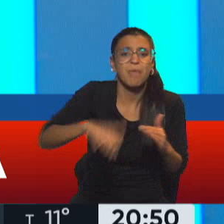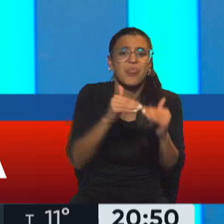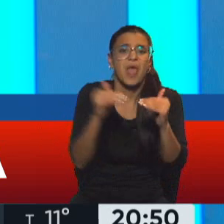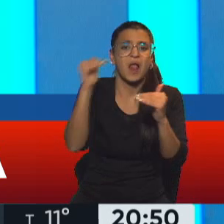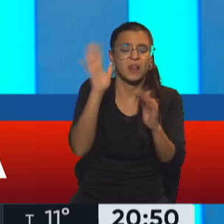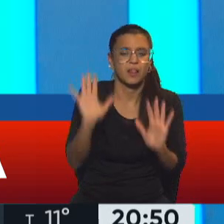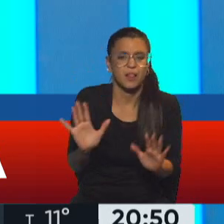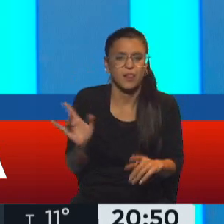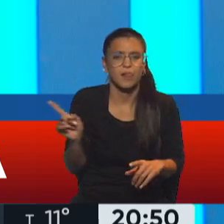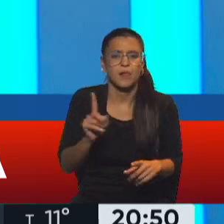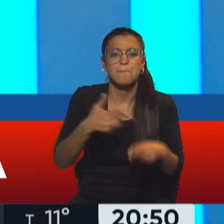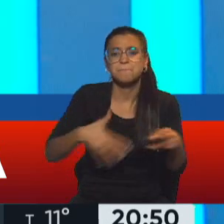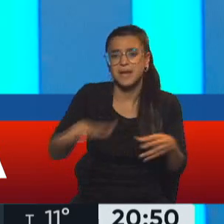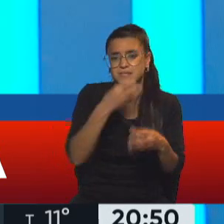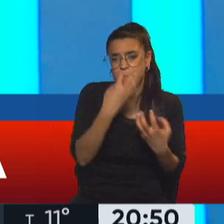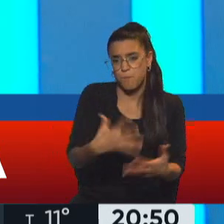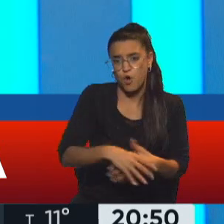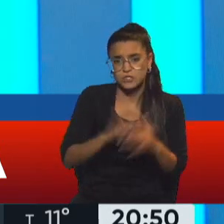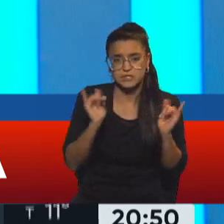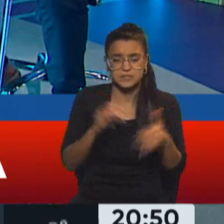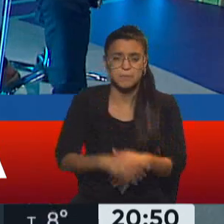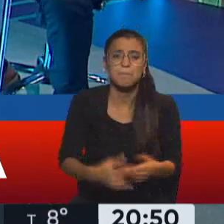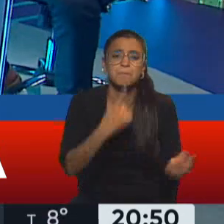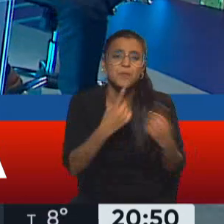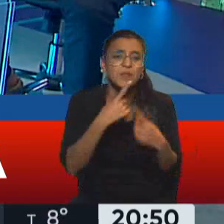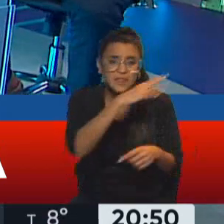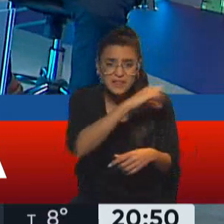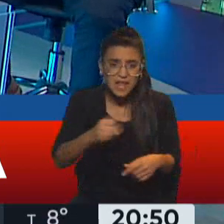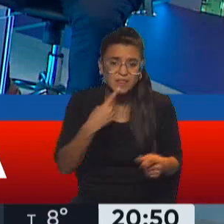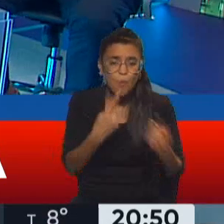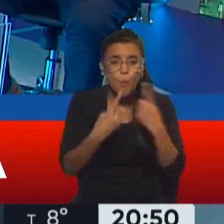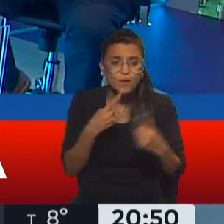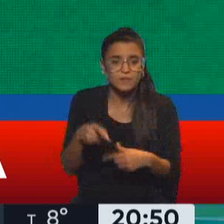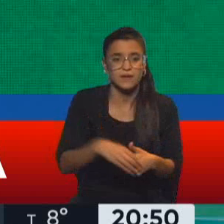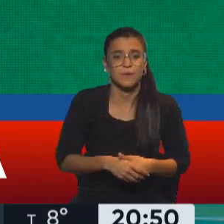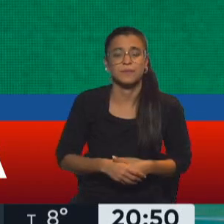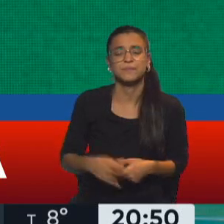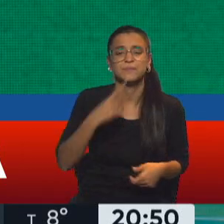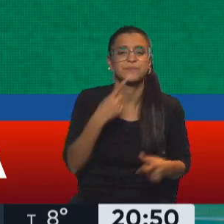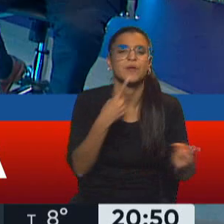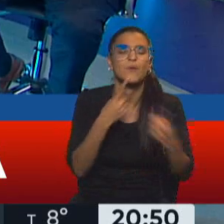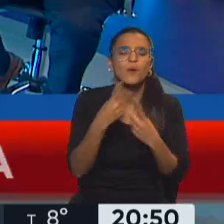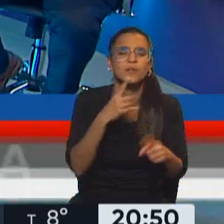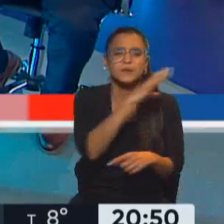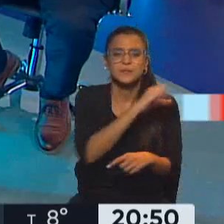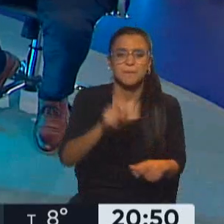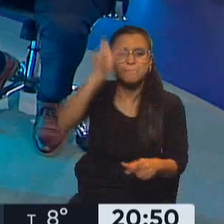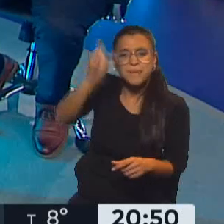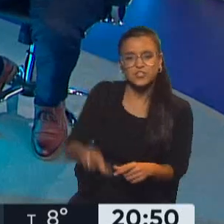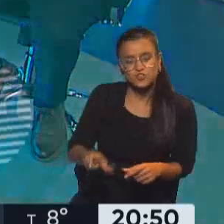No, se hicieron unas plazas hermosas. Unas plazas hermosas. Raúl, trajiste una encuesta. Traje una encuesta de un